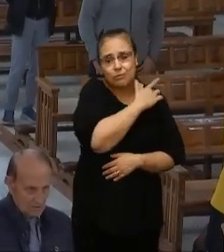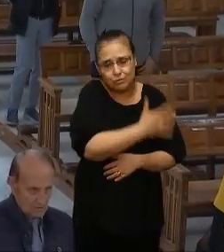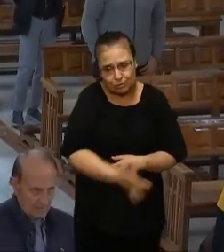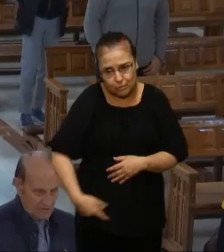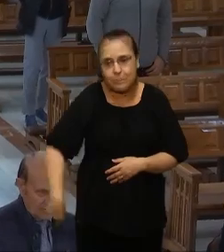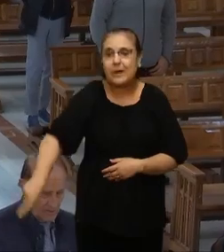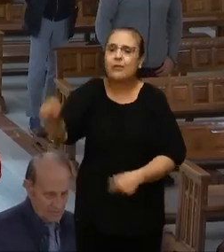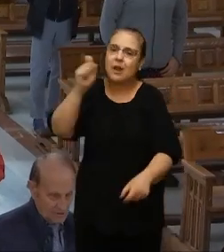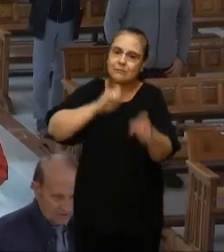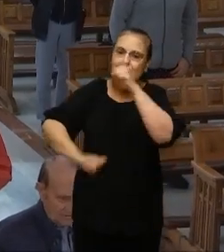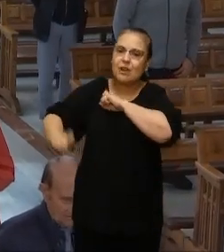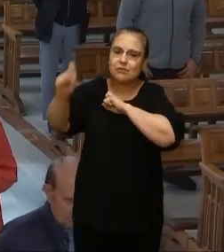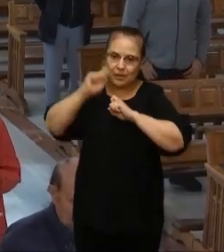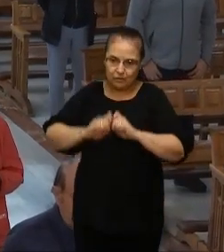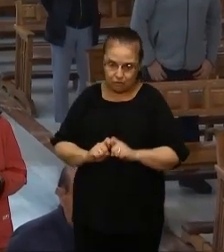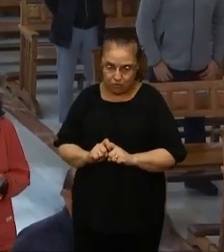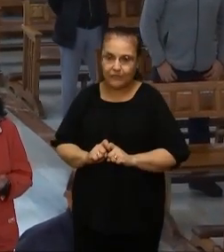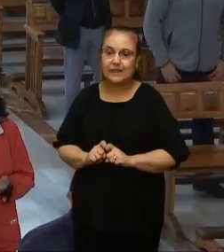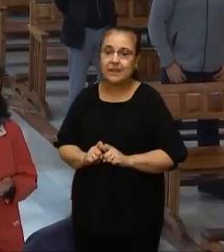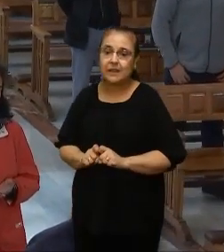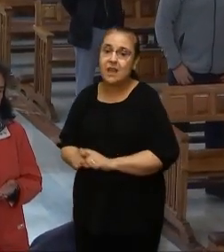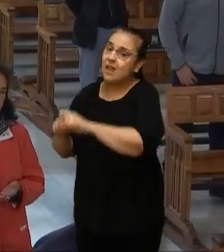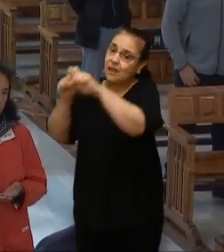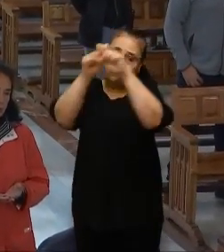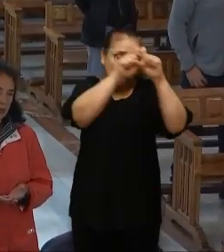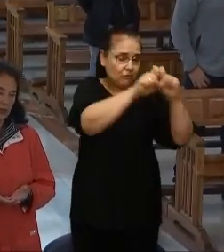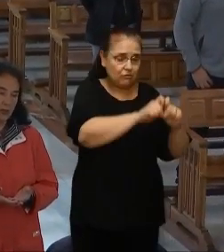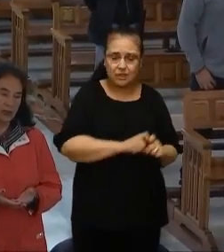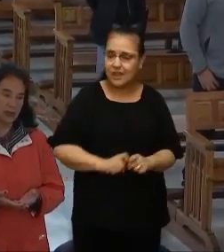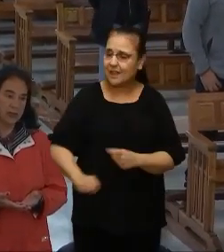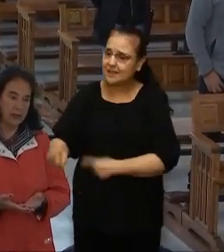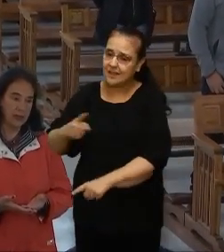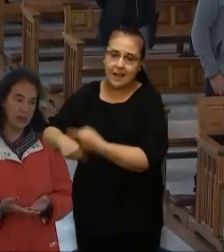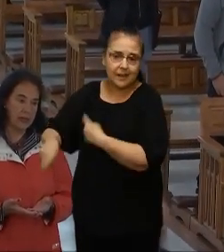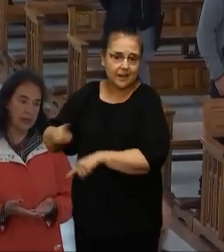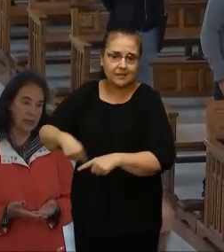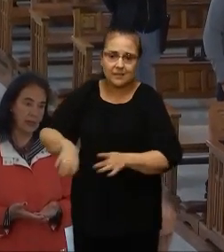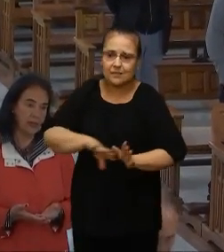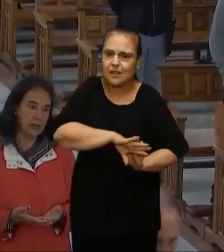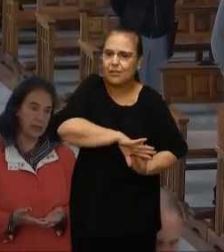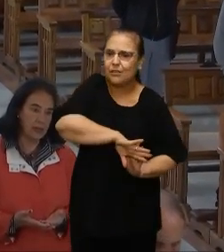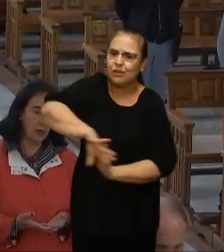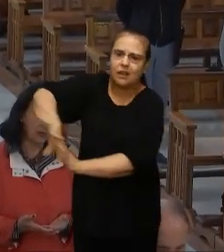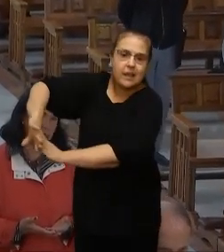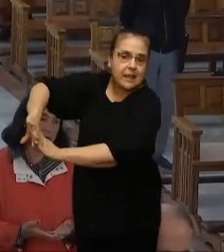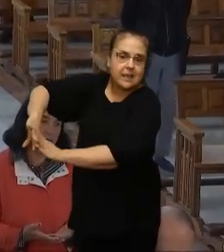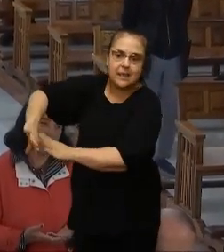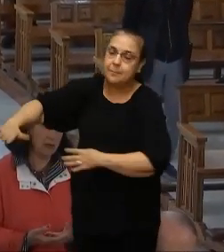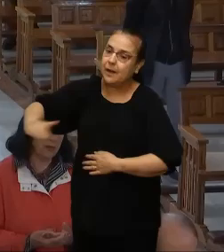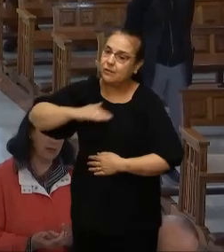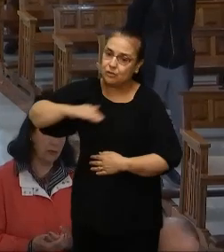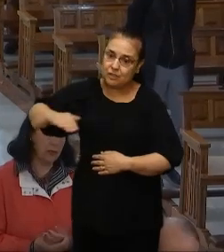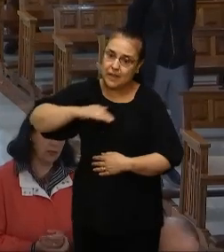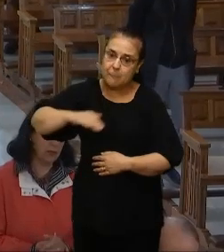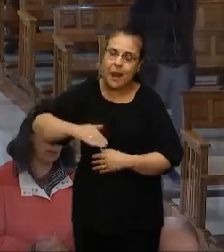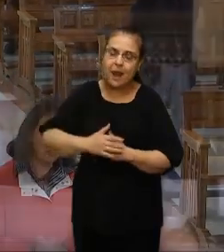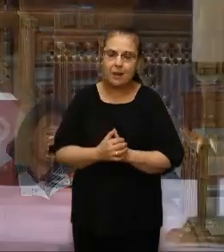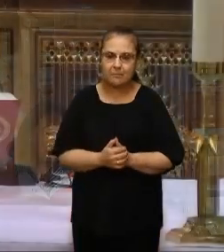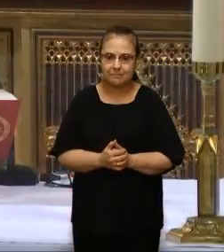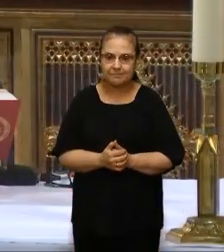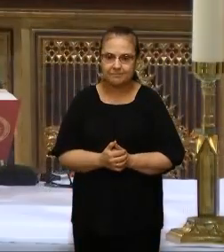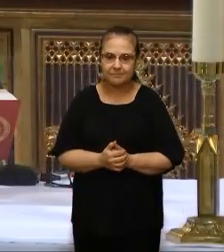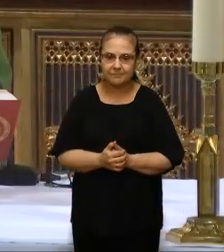también nosotros perdonamos a los que nos ofenden. No nos dejes caer en la tentación y líbranos del